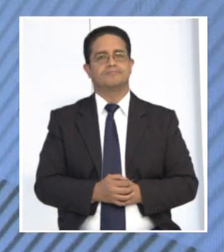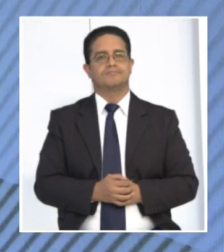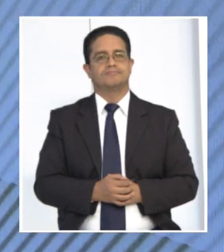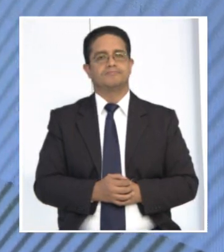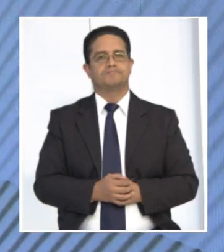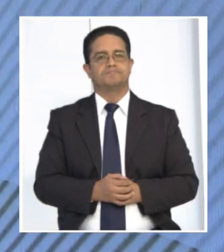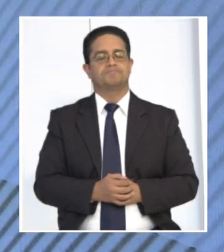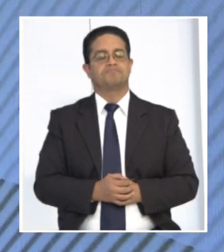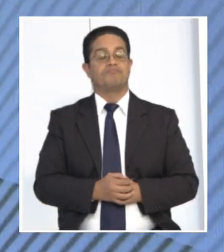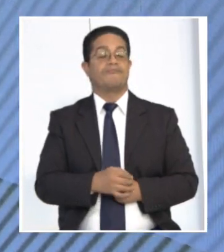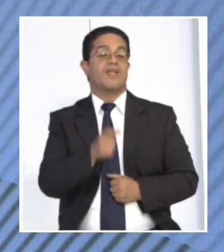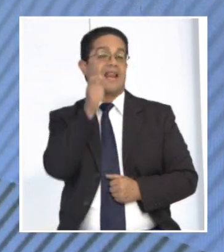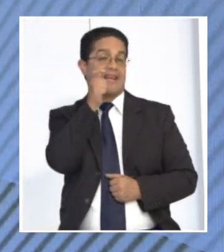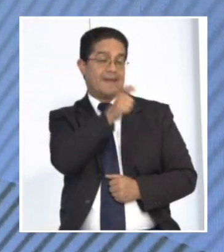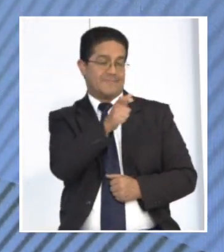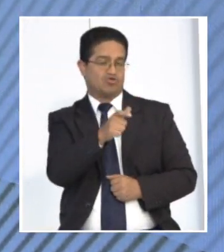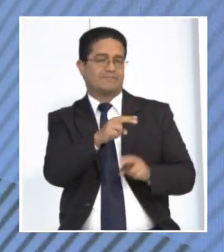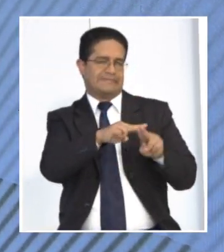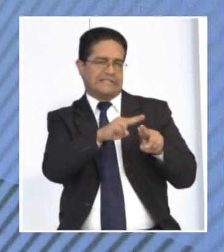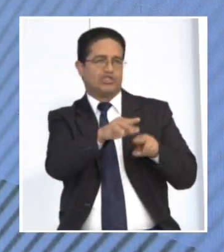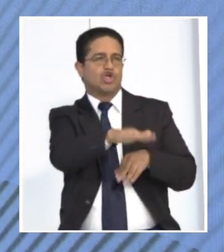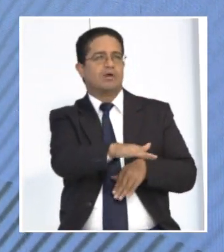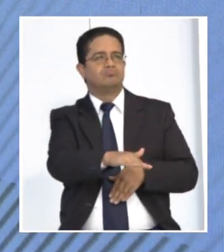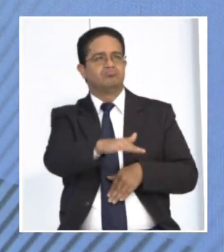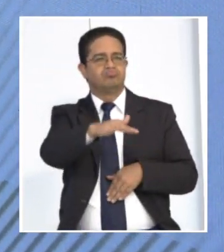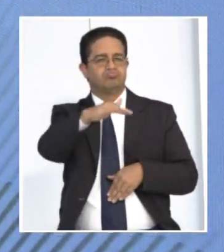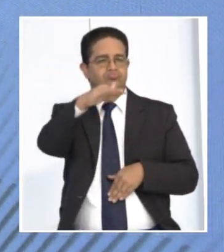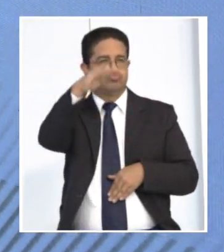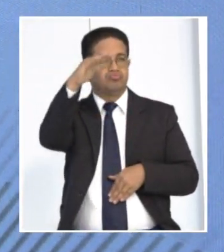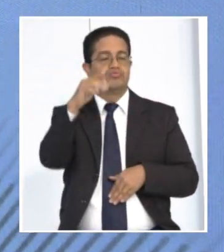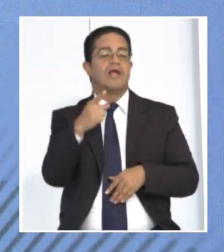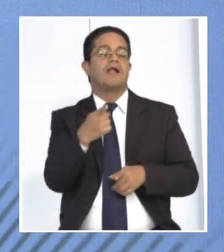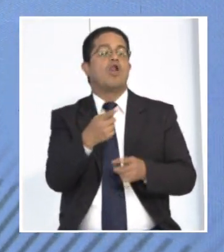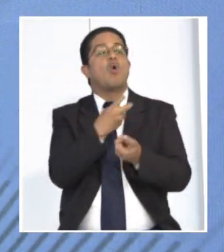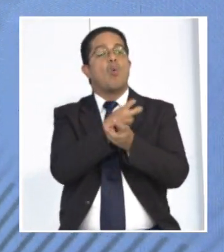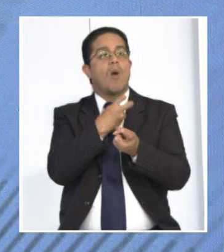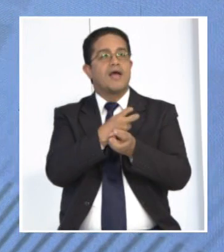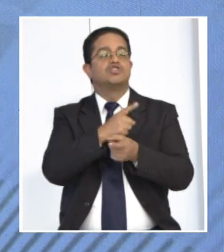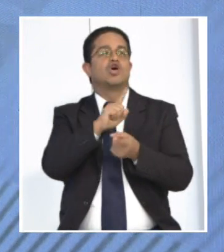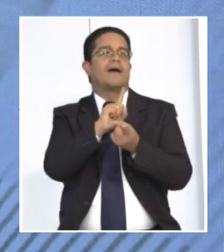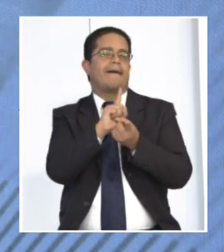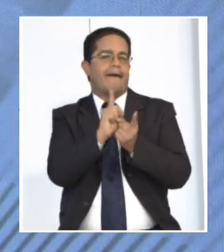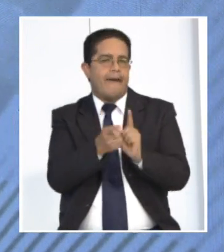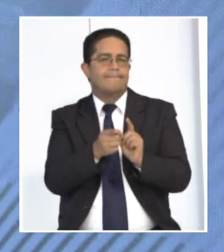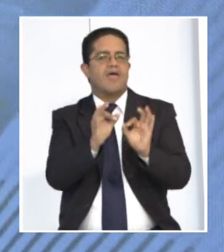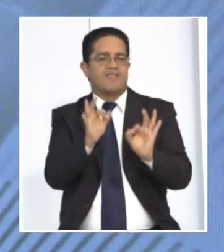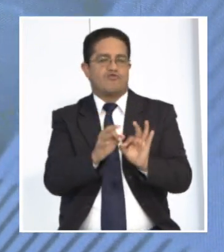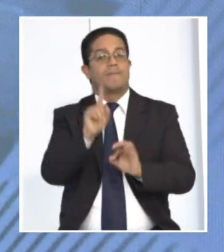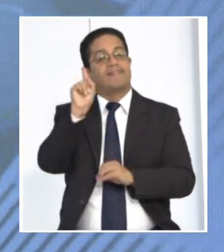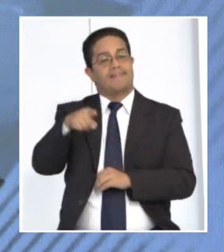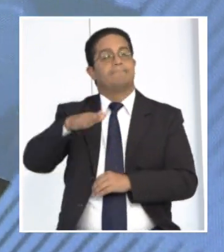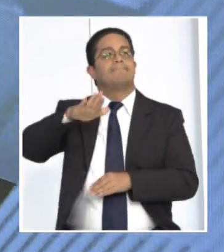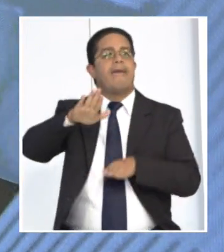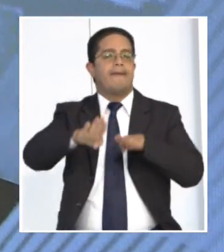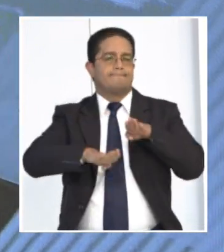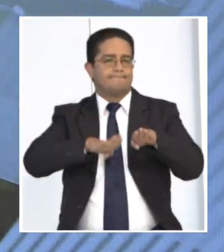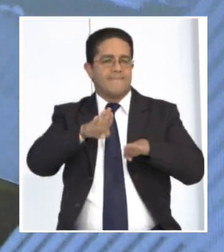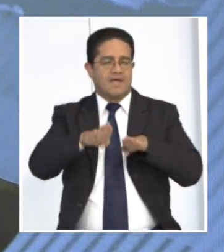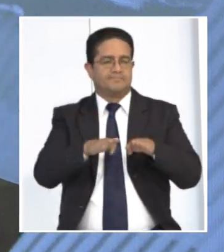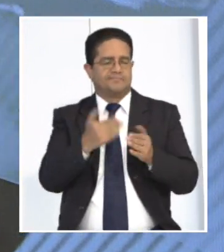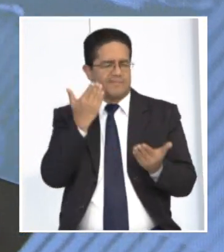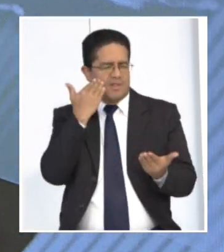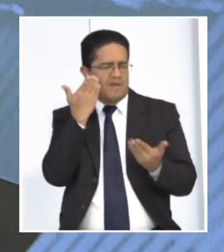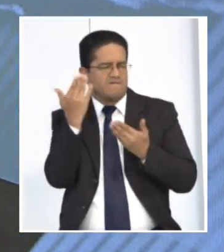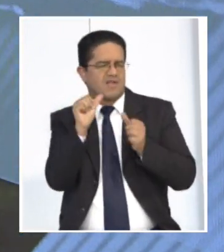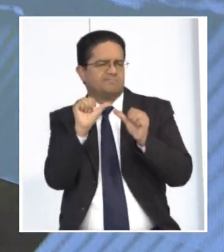Durante el crecimiento de los niños se pueden generar diferentes alteraciones, incluyendo también el pie, su crecimiento, su formación. Vamos a